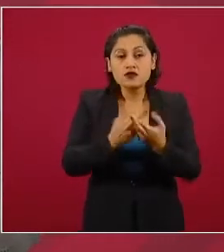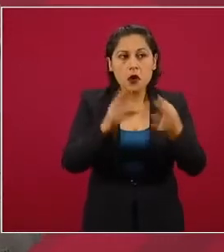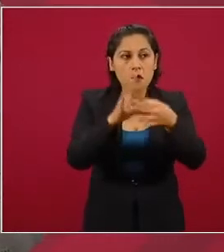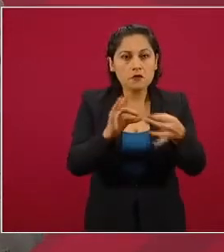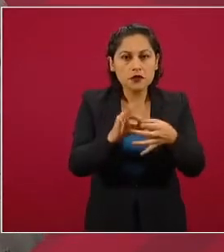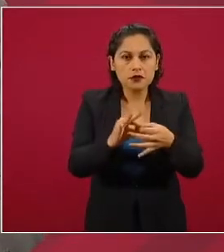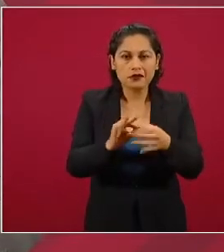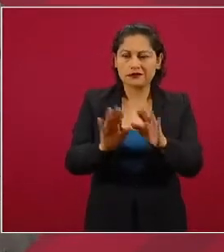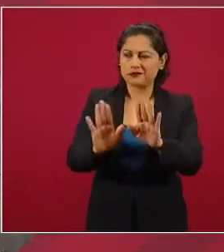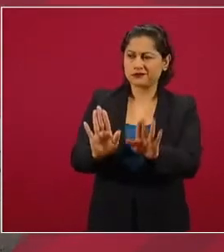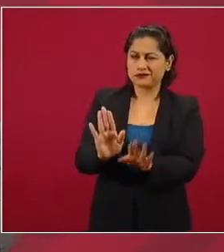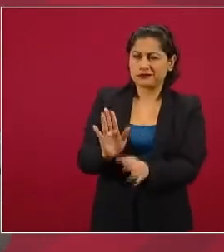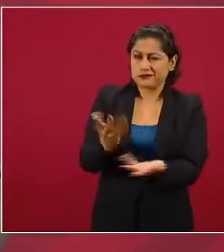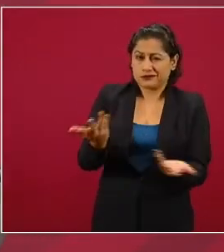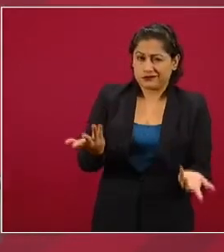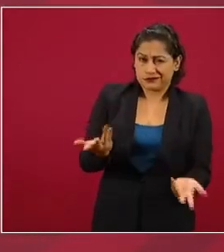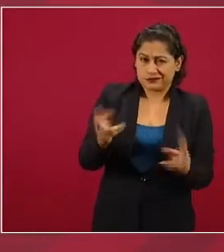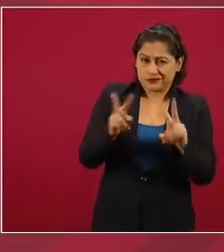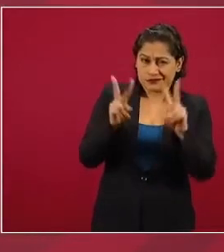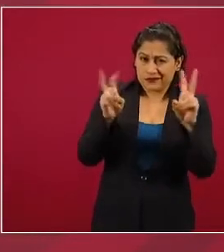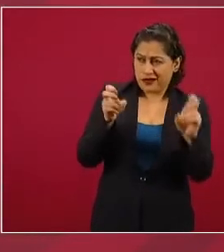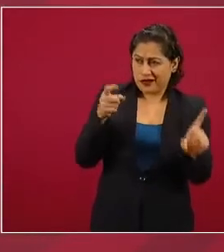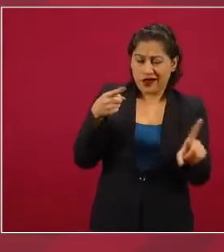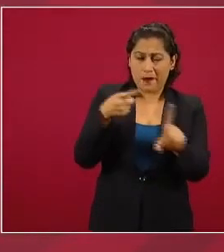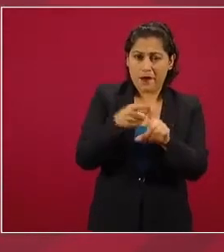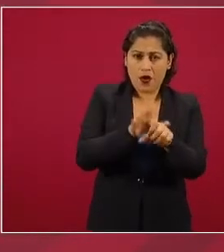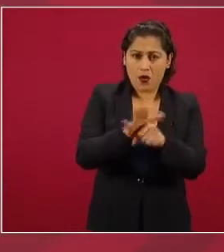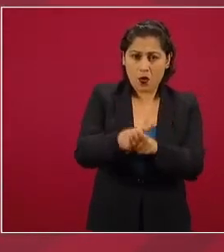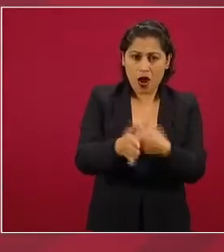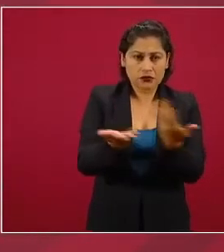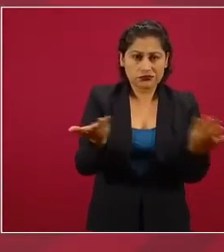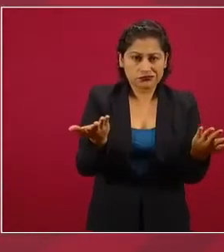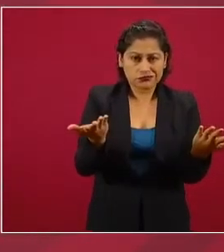Los está atendiendo el secretario de Hacienda